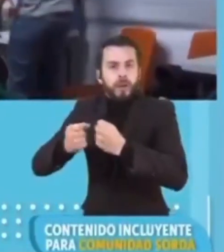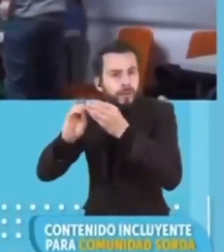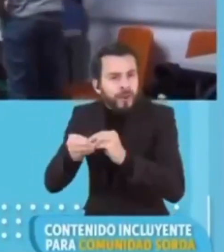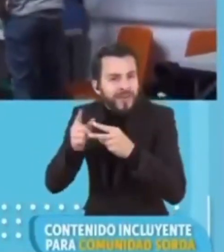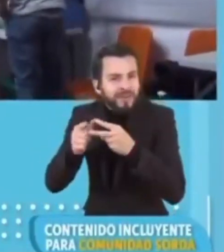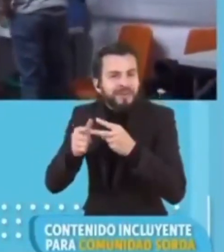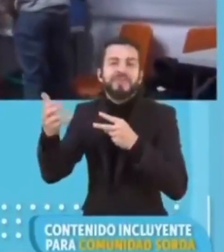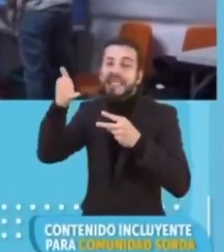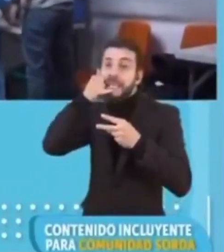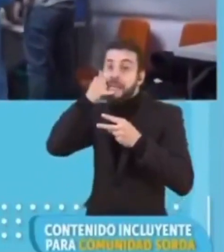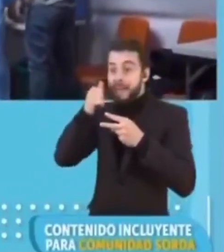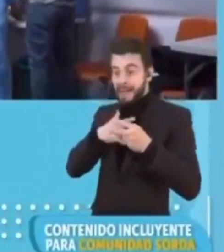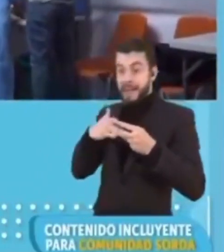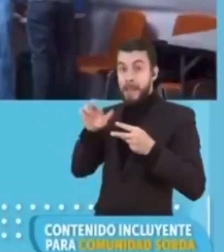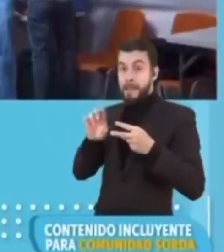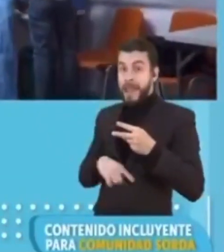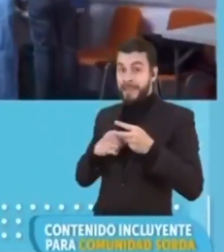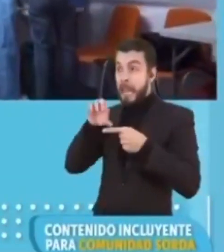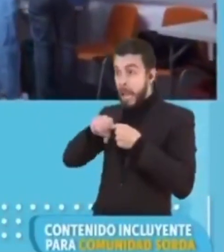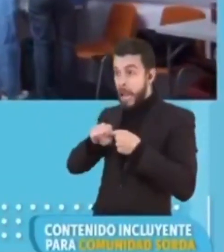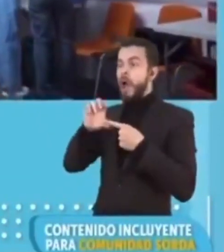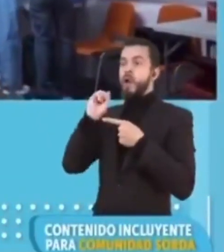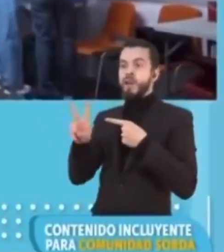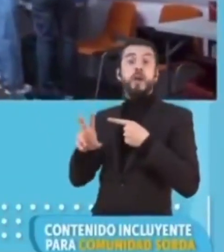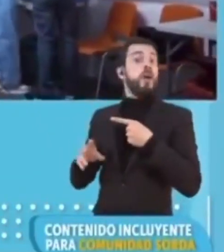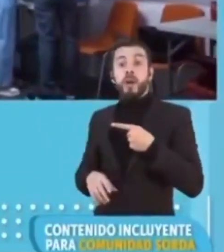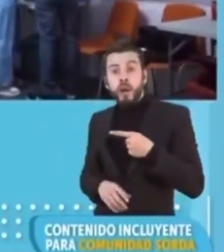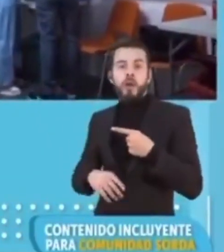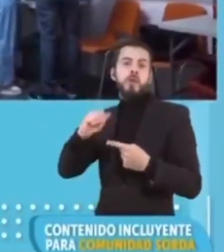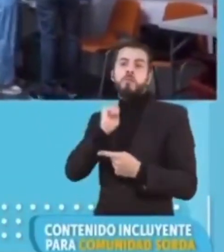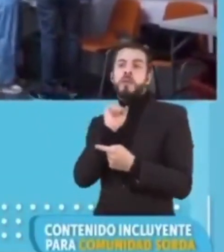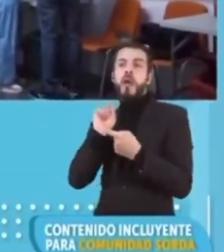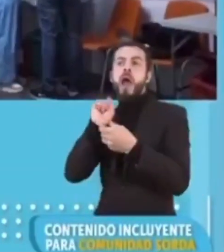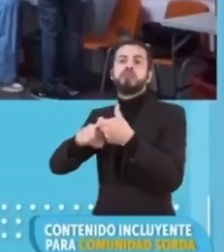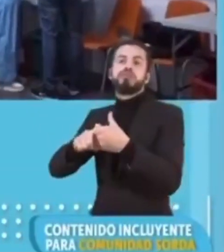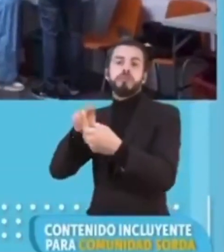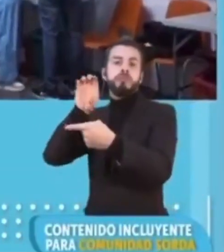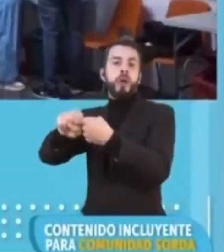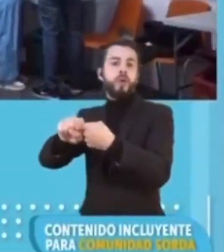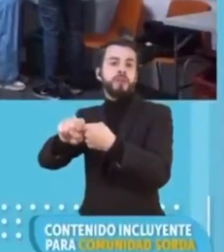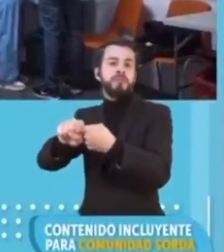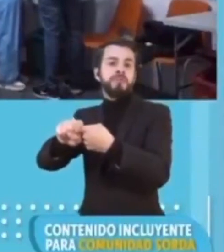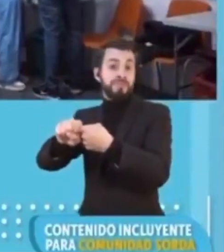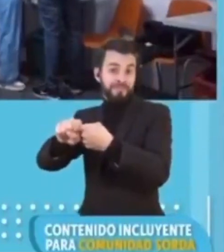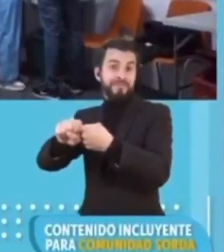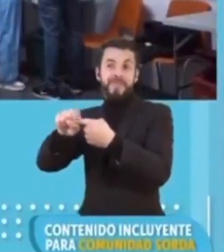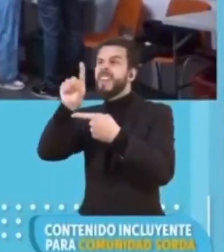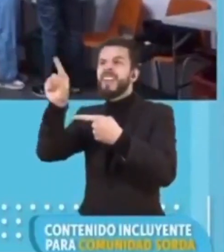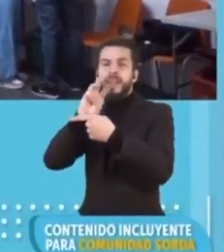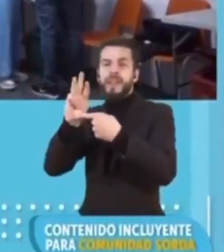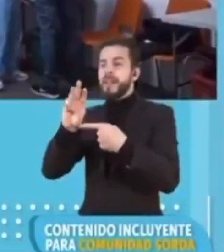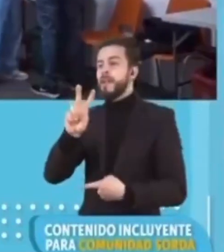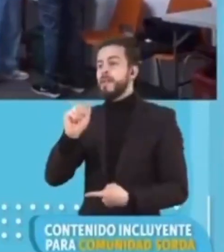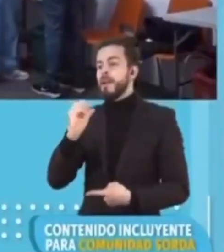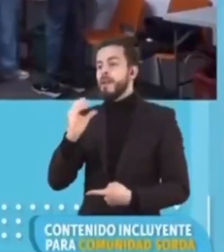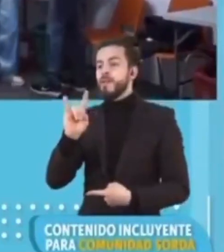de vacunación es rápido, para evitar filas en los centros comerciales se implementó el autoagendamiento a través de la